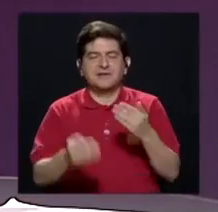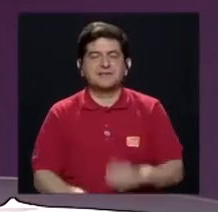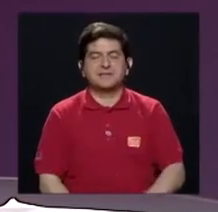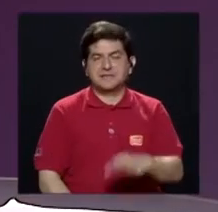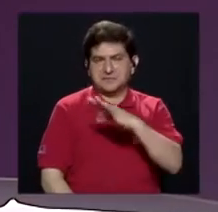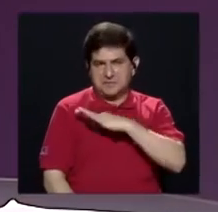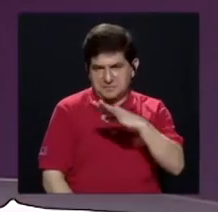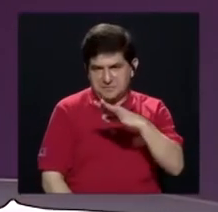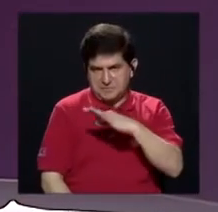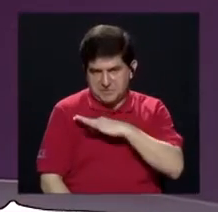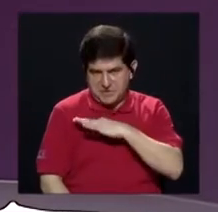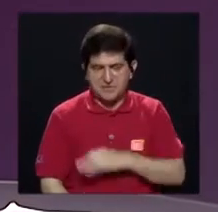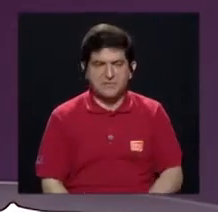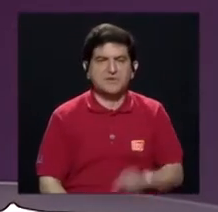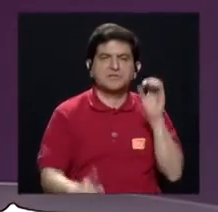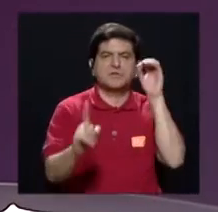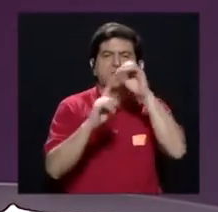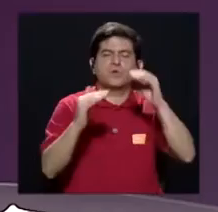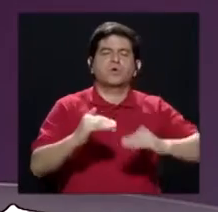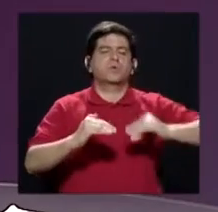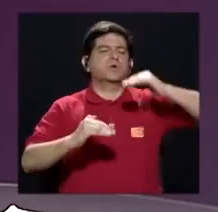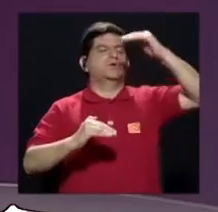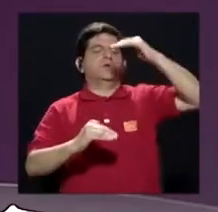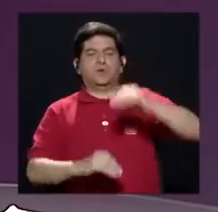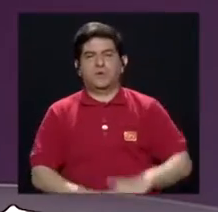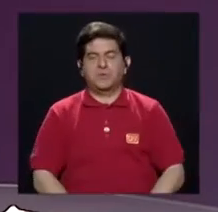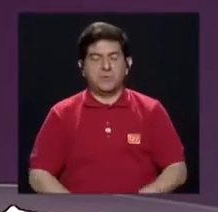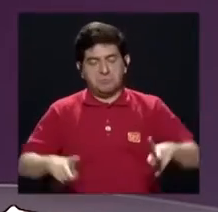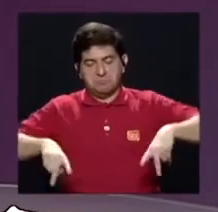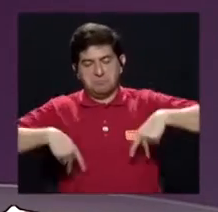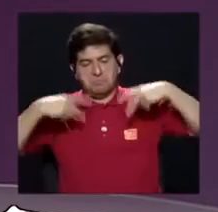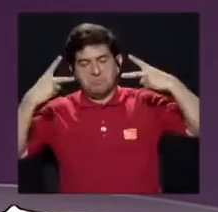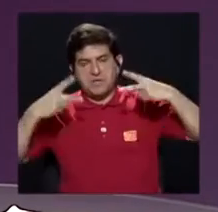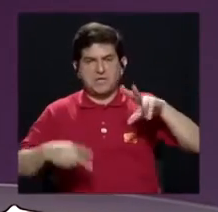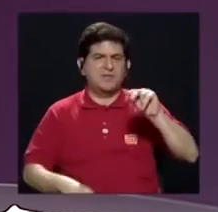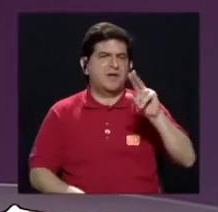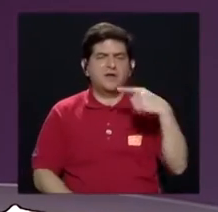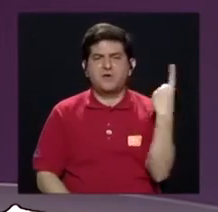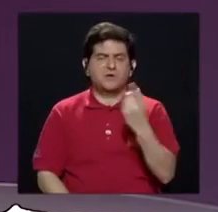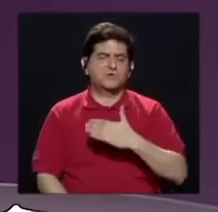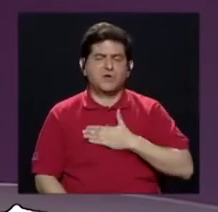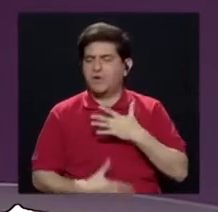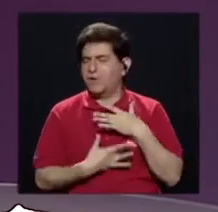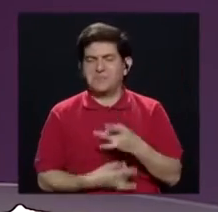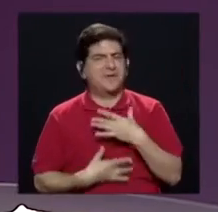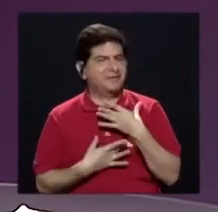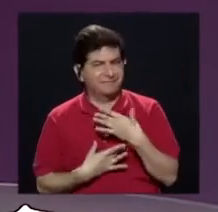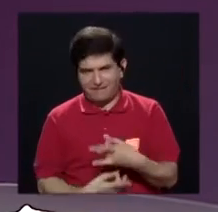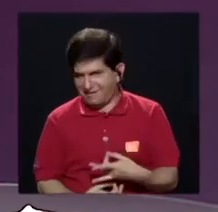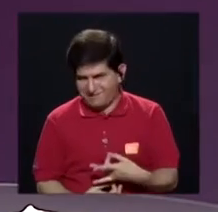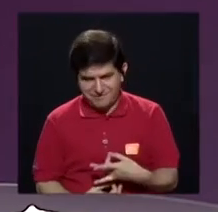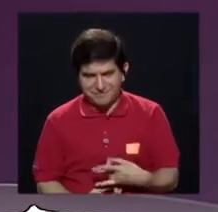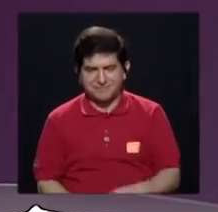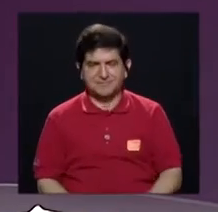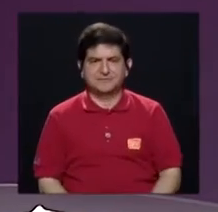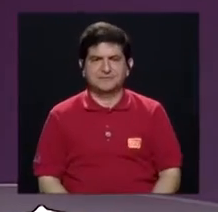favor del objetivo mayor, digamos, ¿no? A favor de la vida, no a favor de solo mis intereses, a